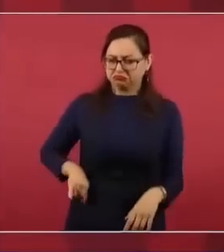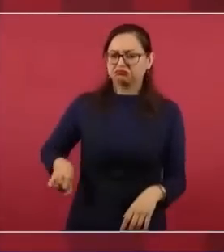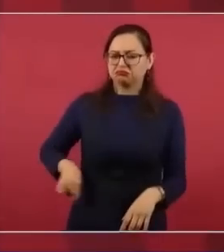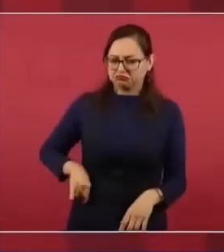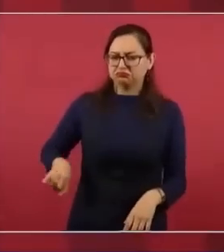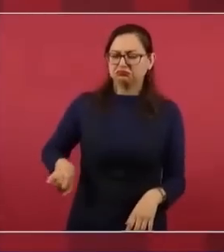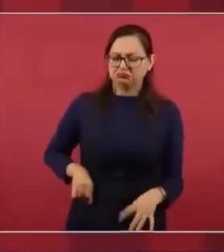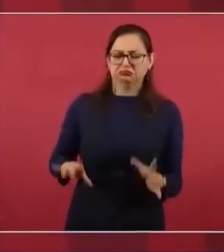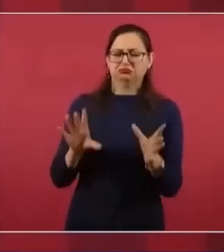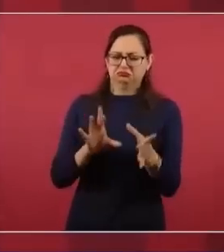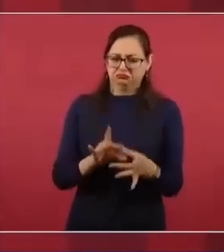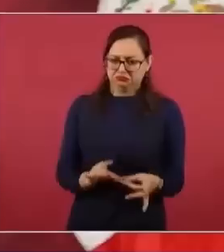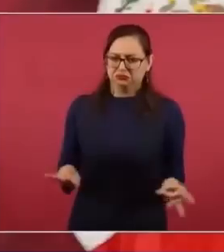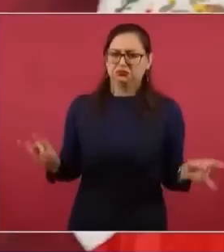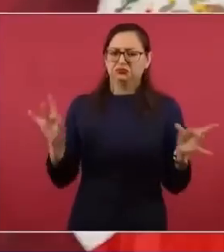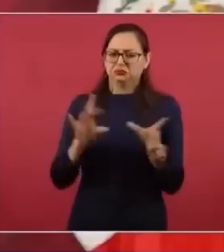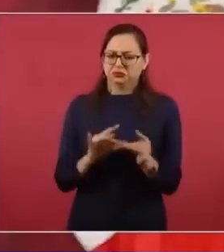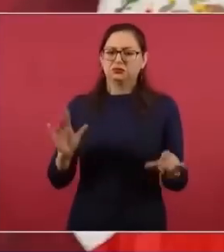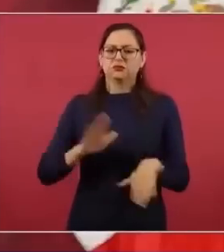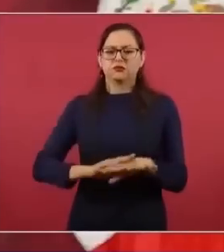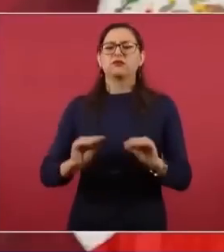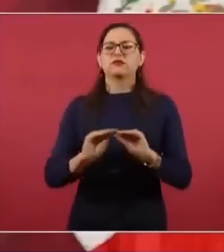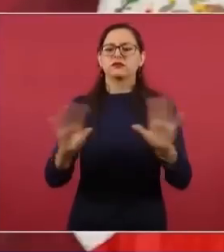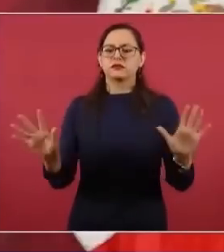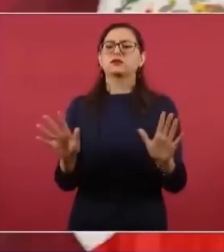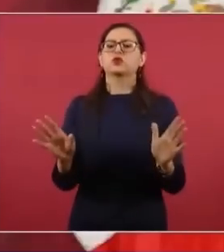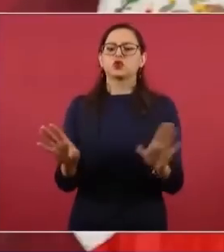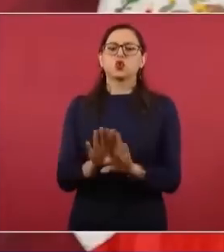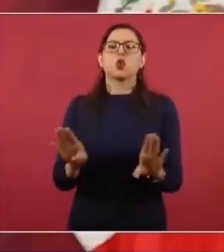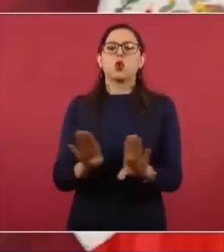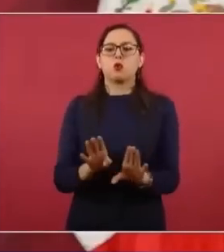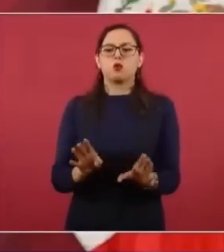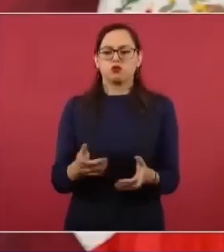poder aclarar bien cómo es el manejo de